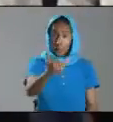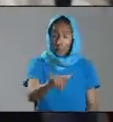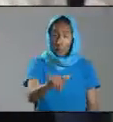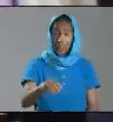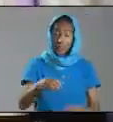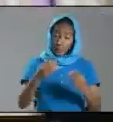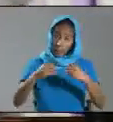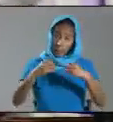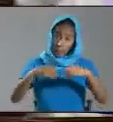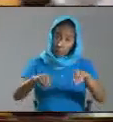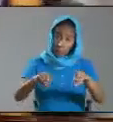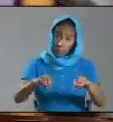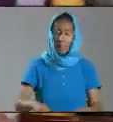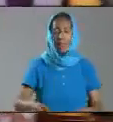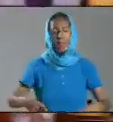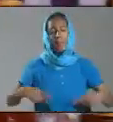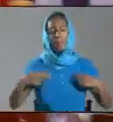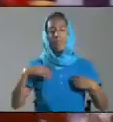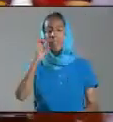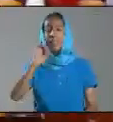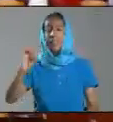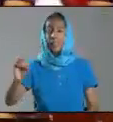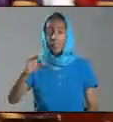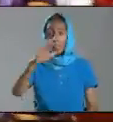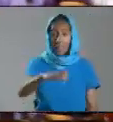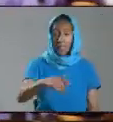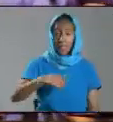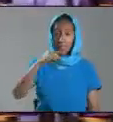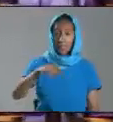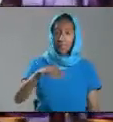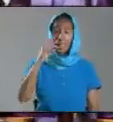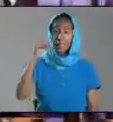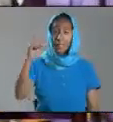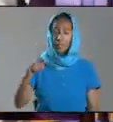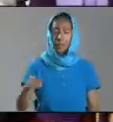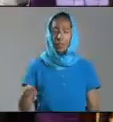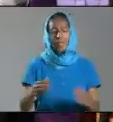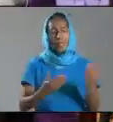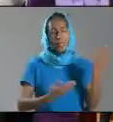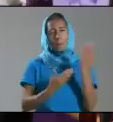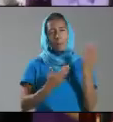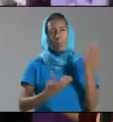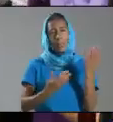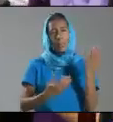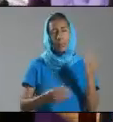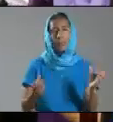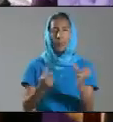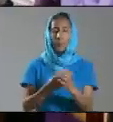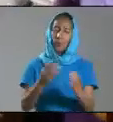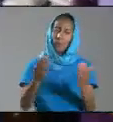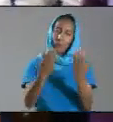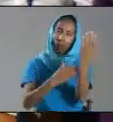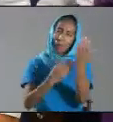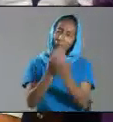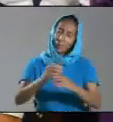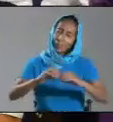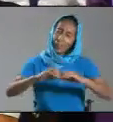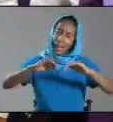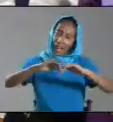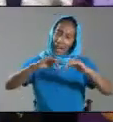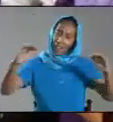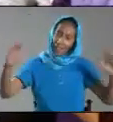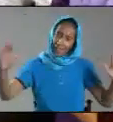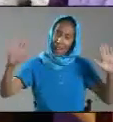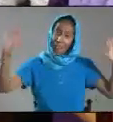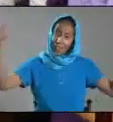de vida eterna. Aquí está el Señor esperándole con los brazos abiertos. Gloria a Dios. Mire, qué bendición